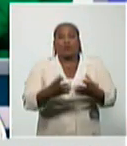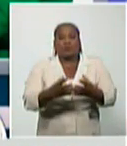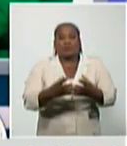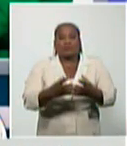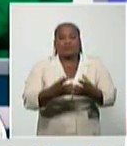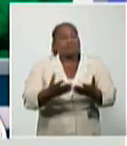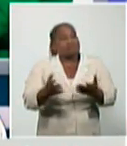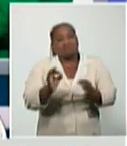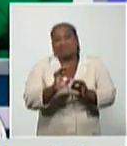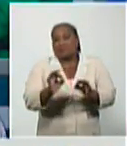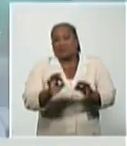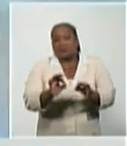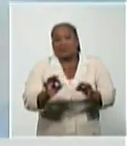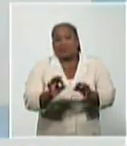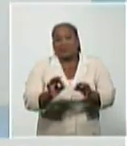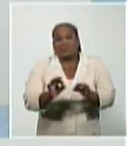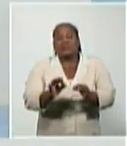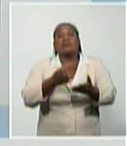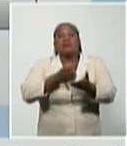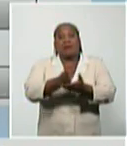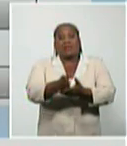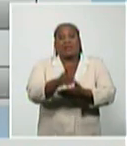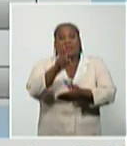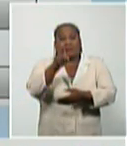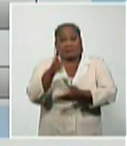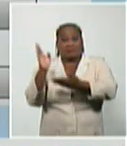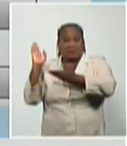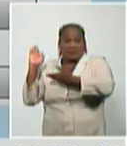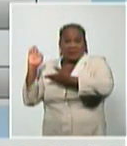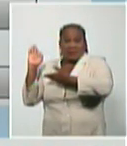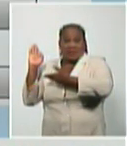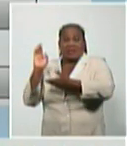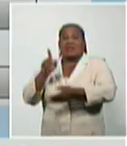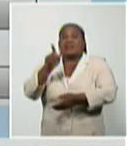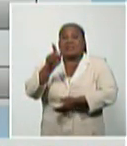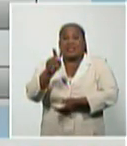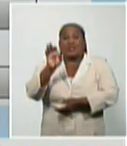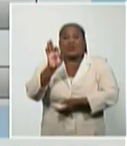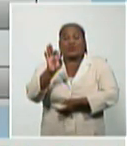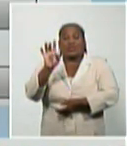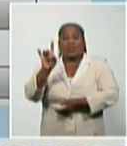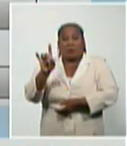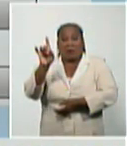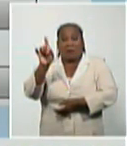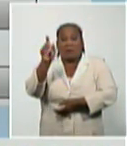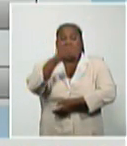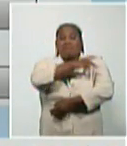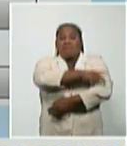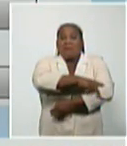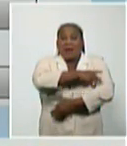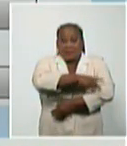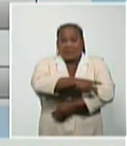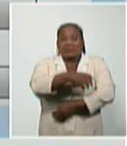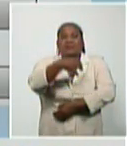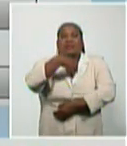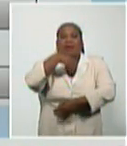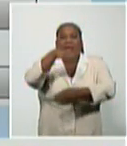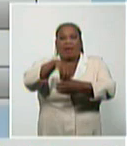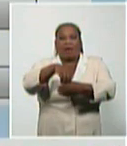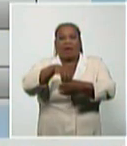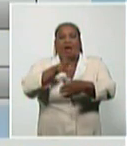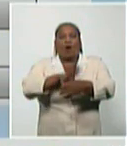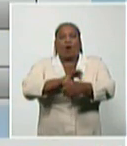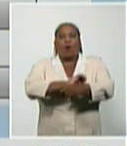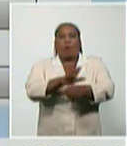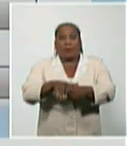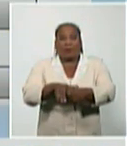se mantienen los 189 países que han confirmado COVID, y nuevamente ayer se diagnosticó